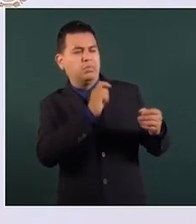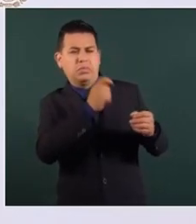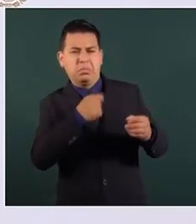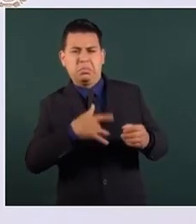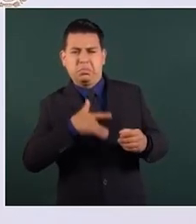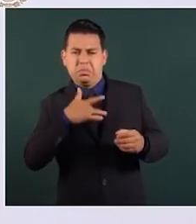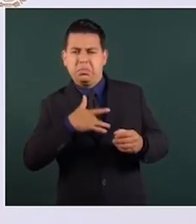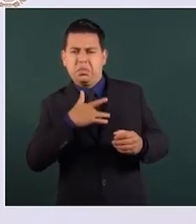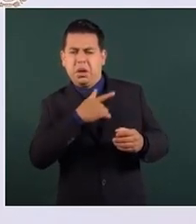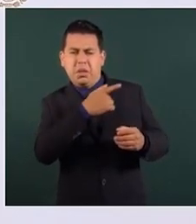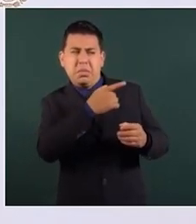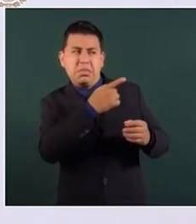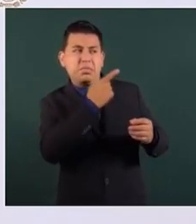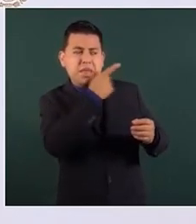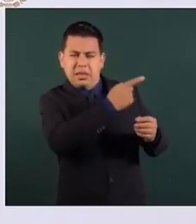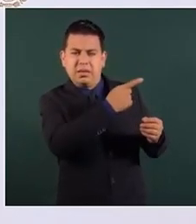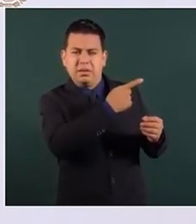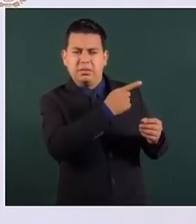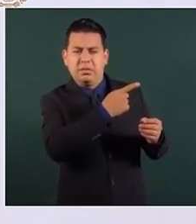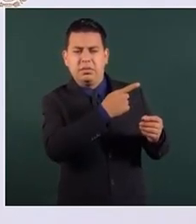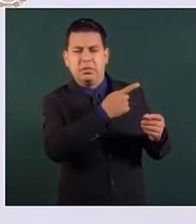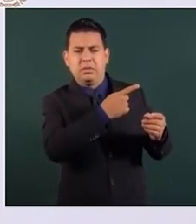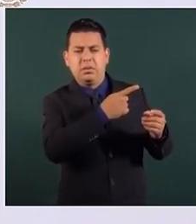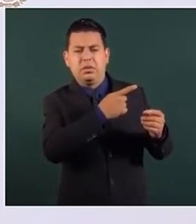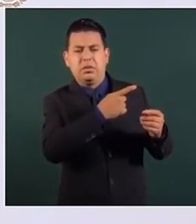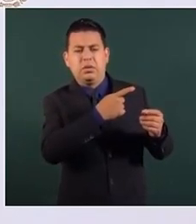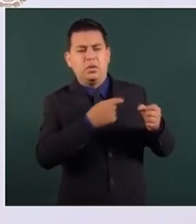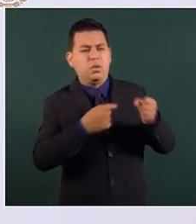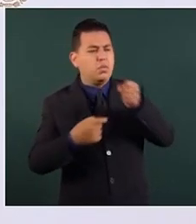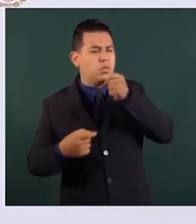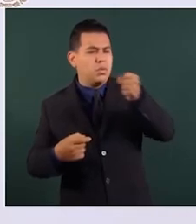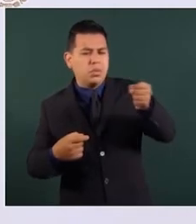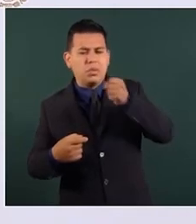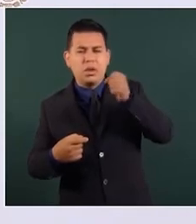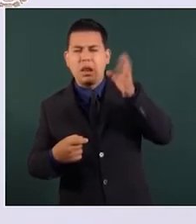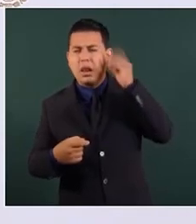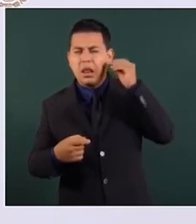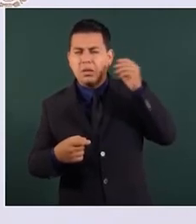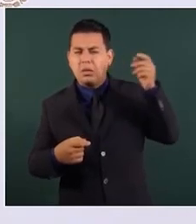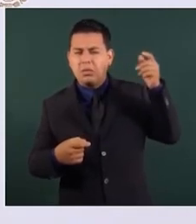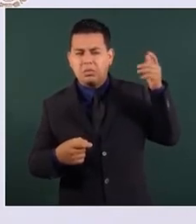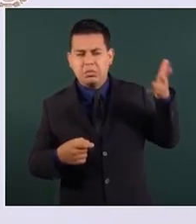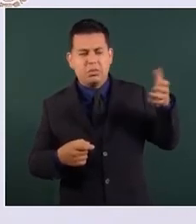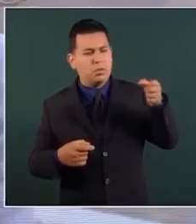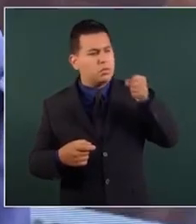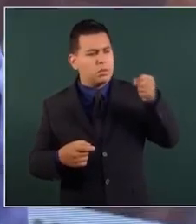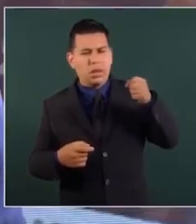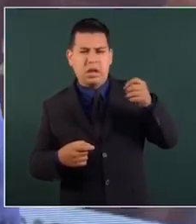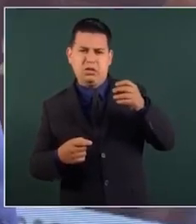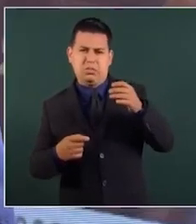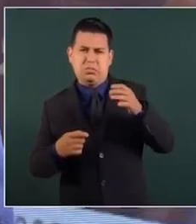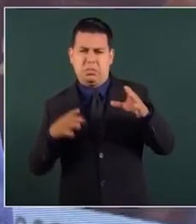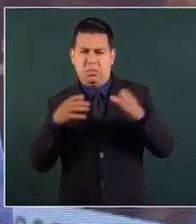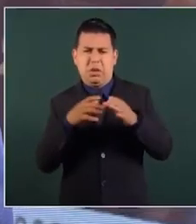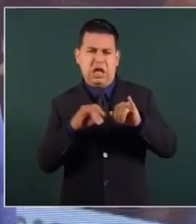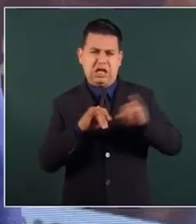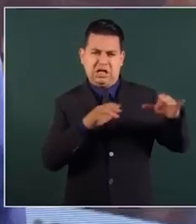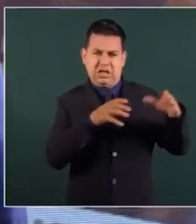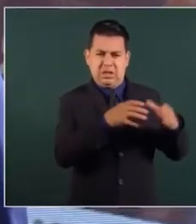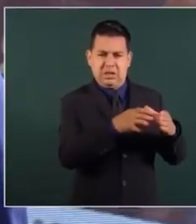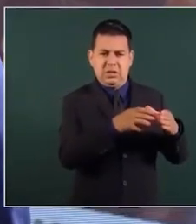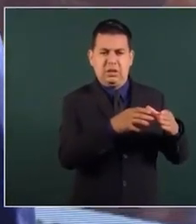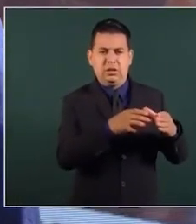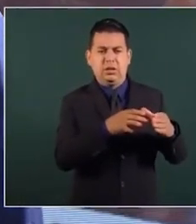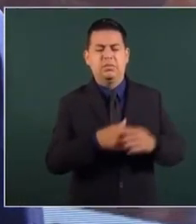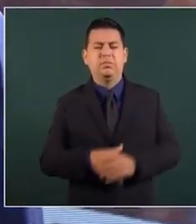Pero comentó, es un conductor de un programa de radio y de televisión, que si